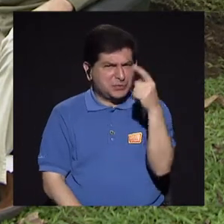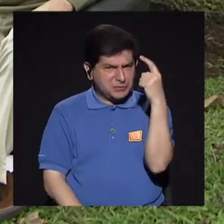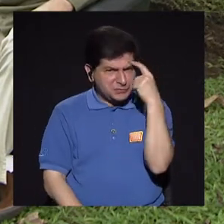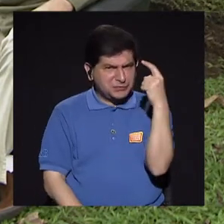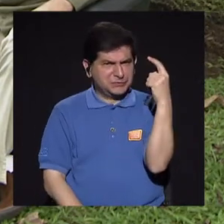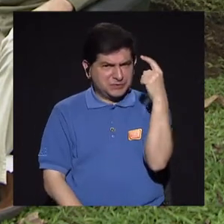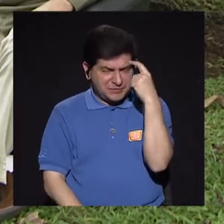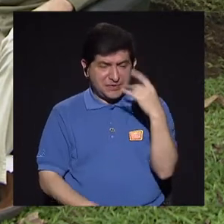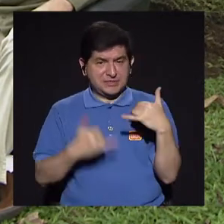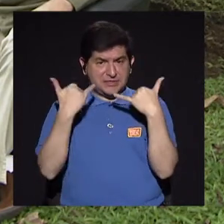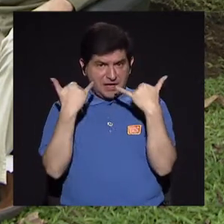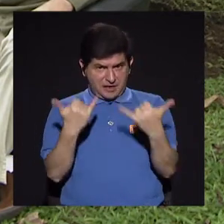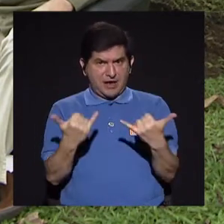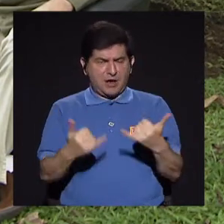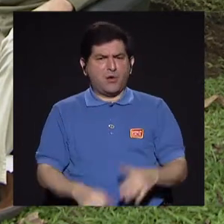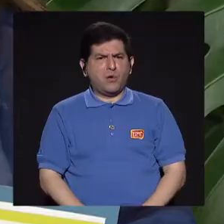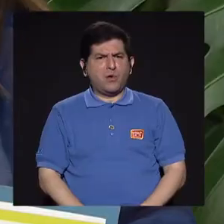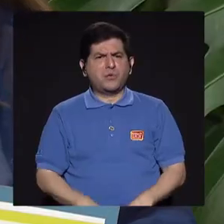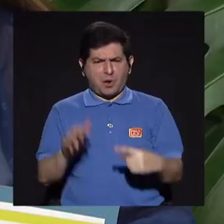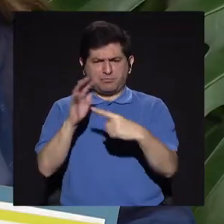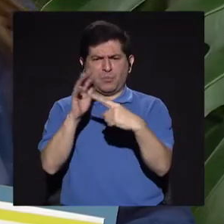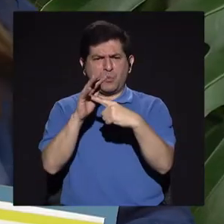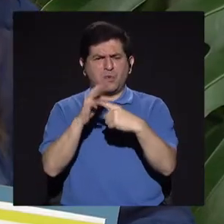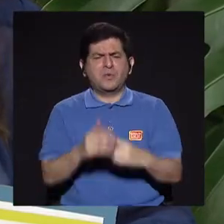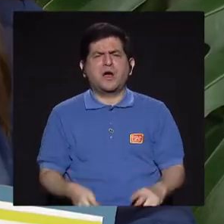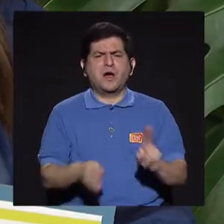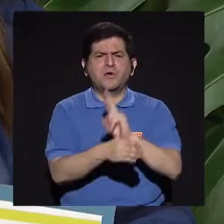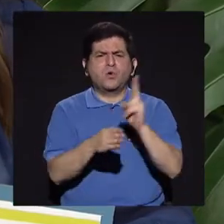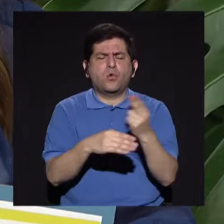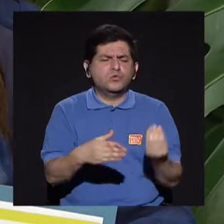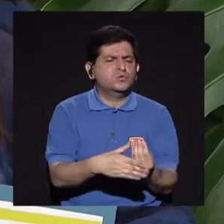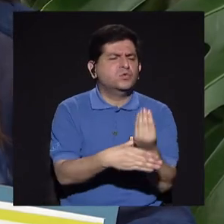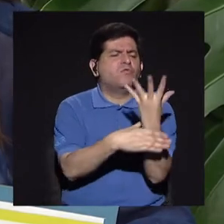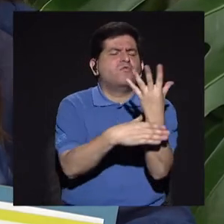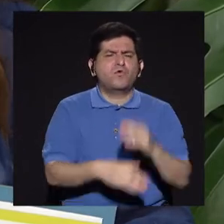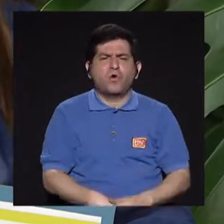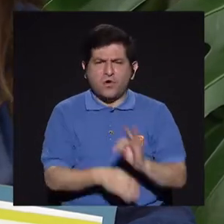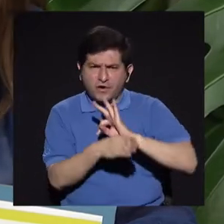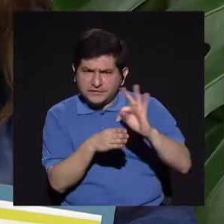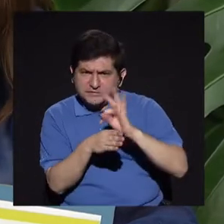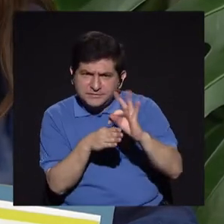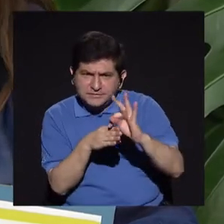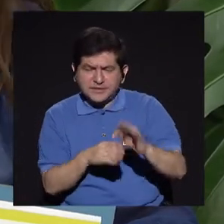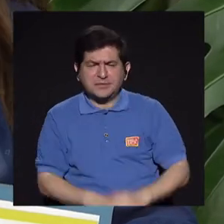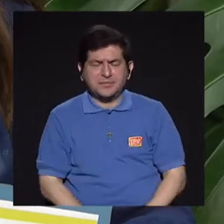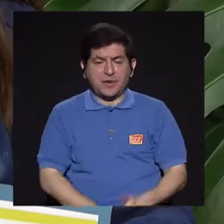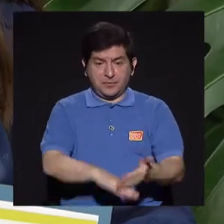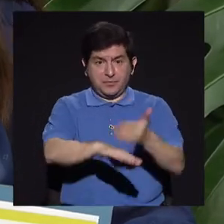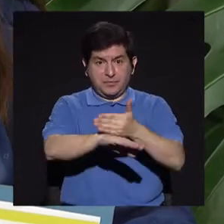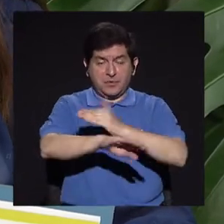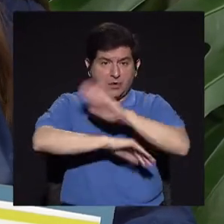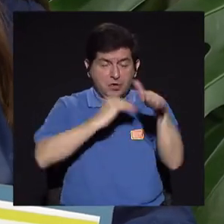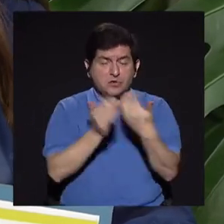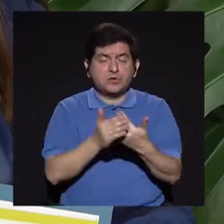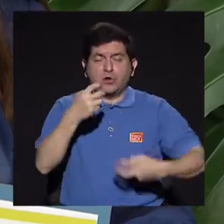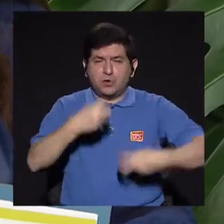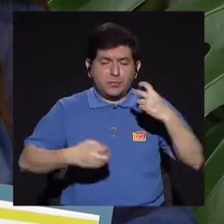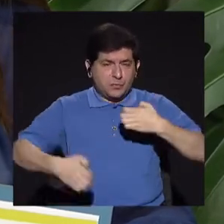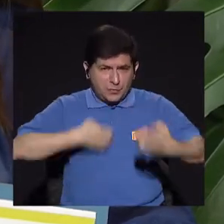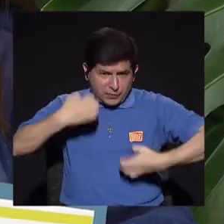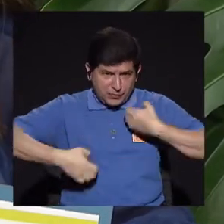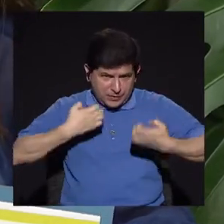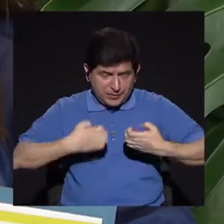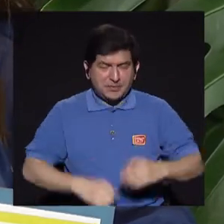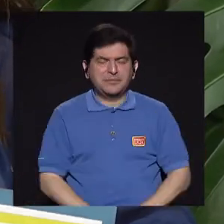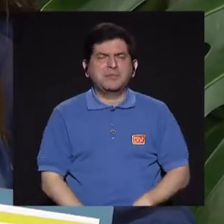puesto a pensar, Saúl, que ahora ha tenido mucho auge esto de las flores, utilizar flores, terapia floral para mejorar todas esas dolencias